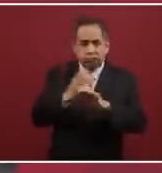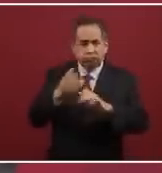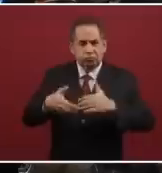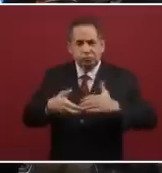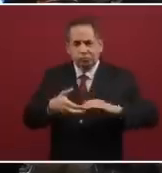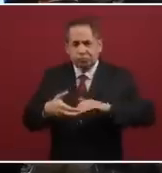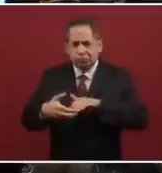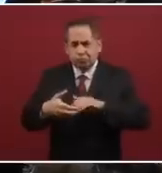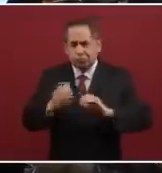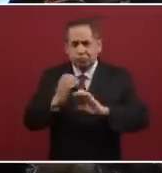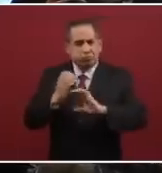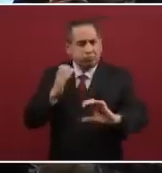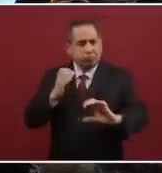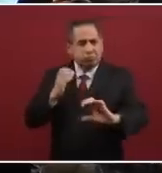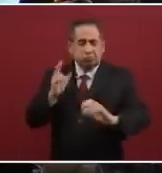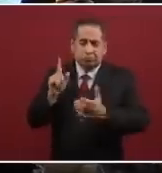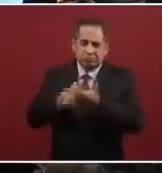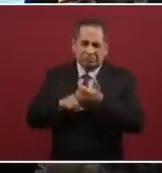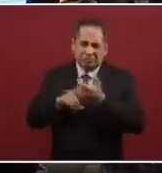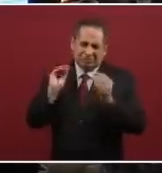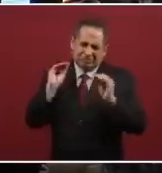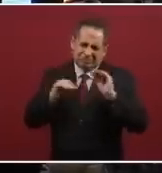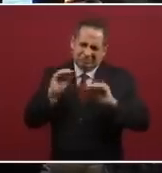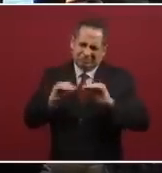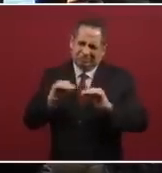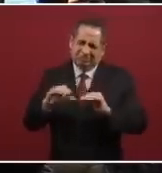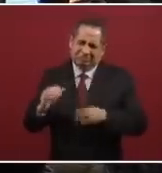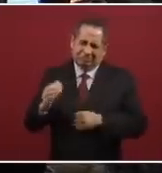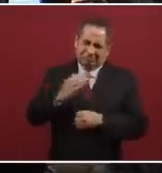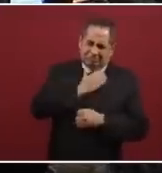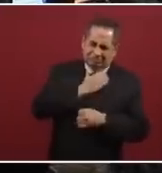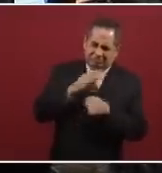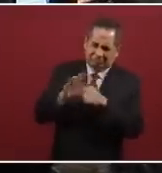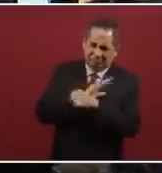4 tractocamiones, incluyendo menores de edad.